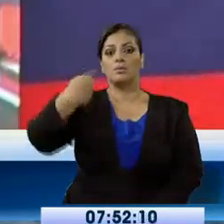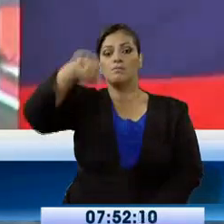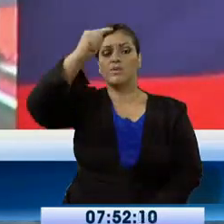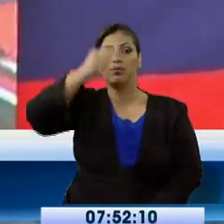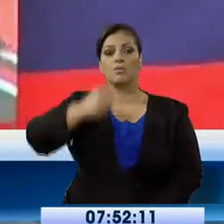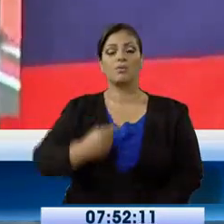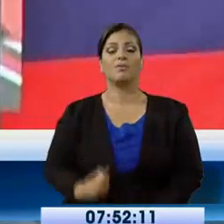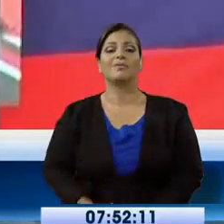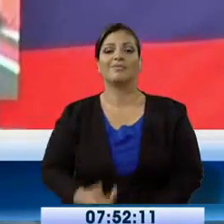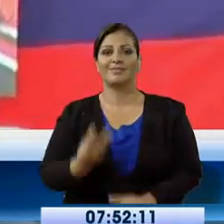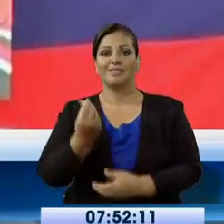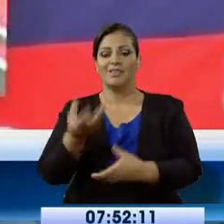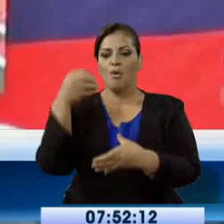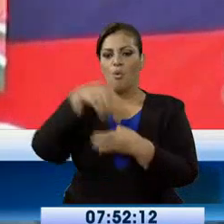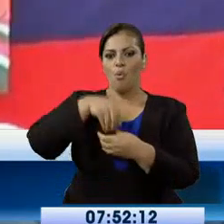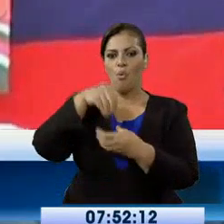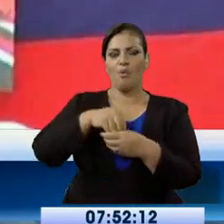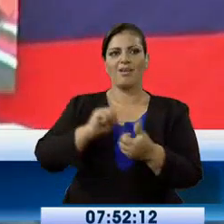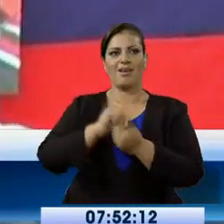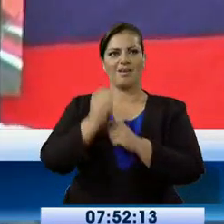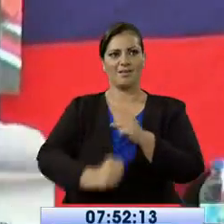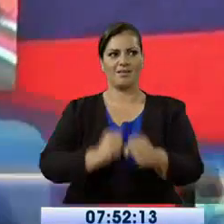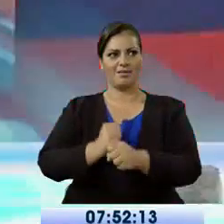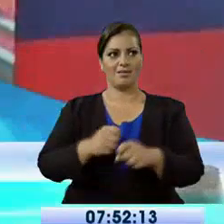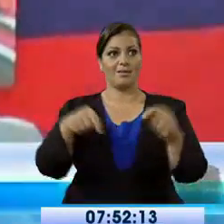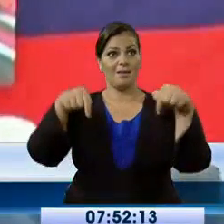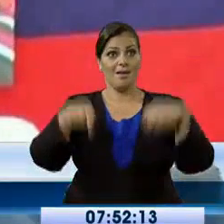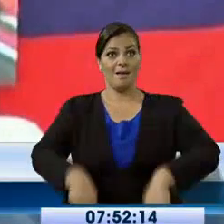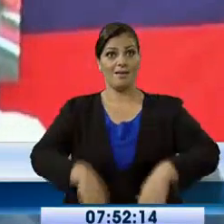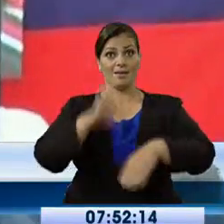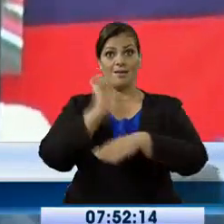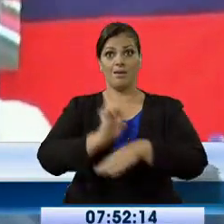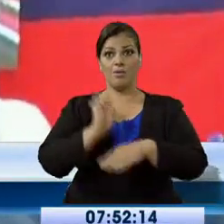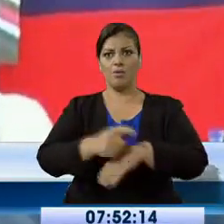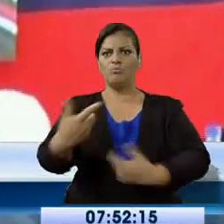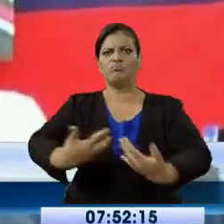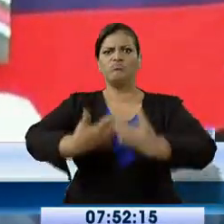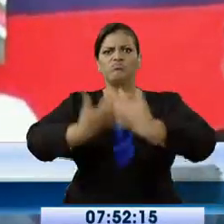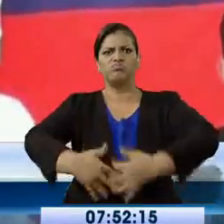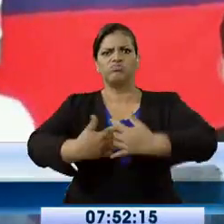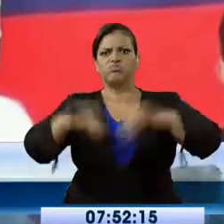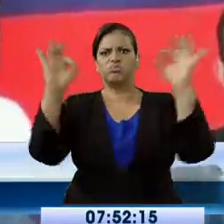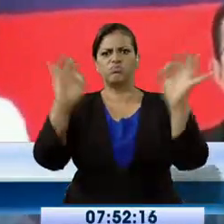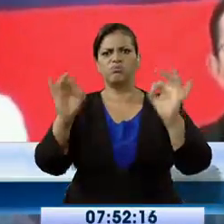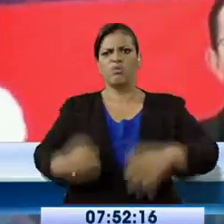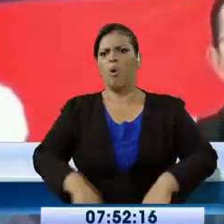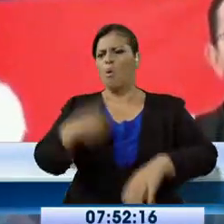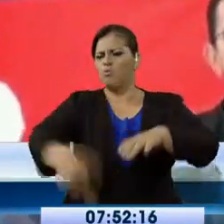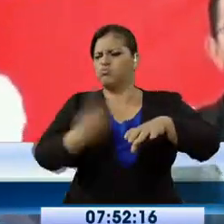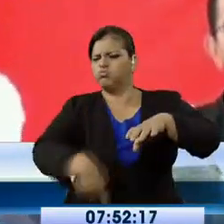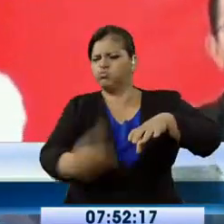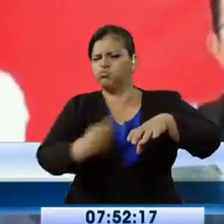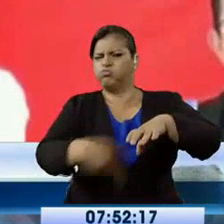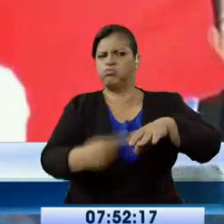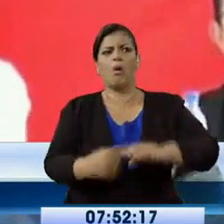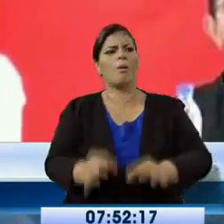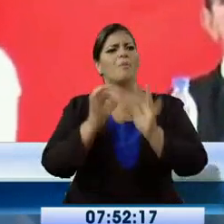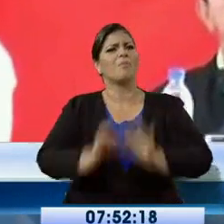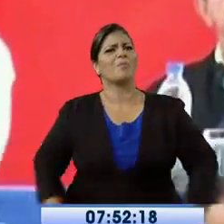las centrales más importantes en la planificación que tiene el sector eléctrico